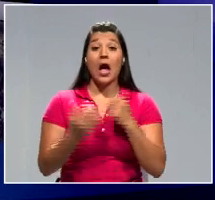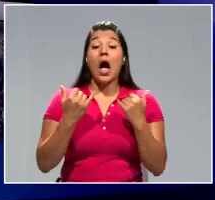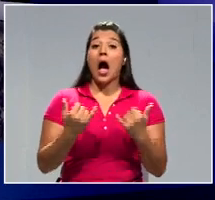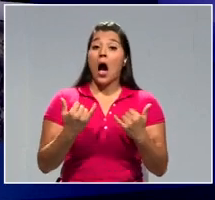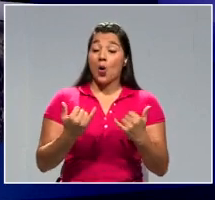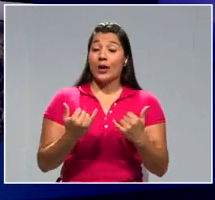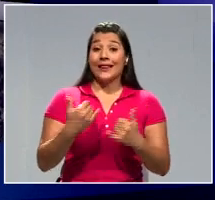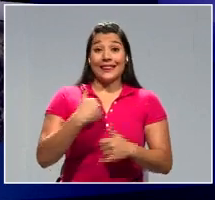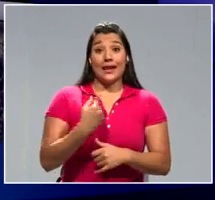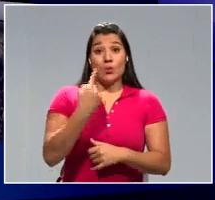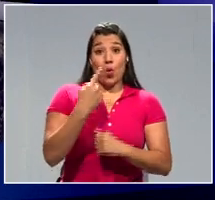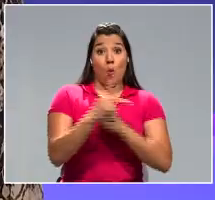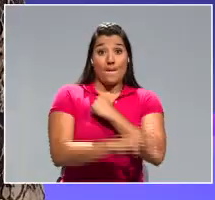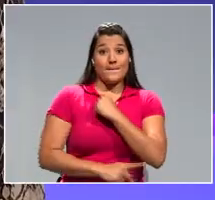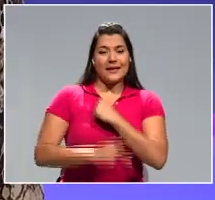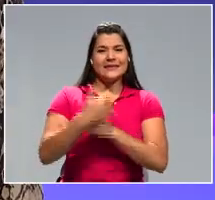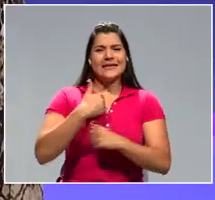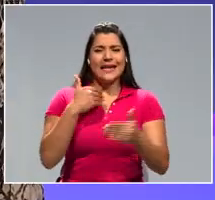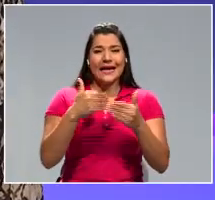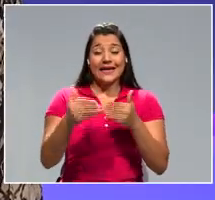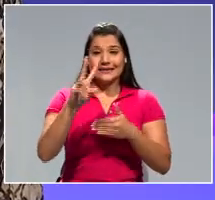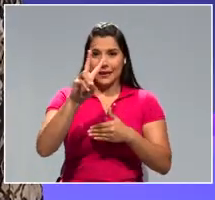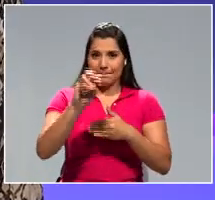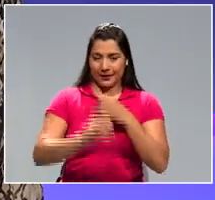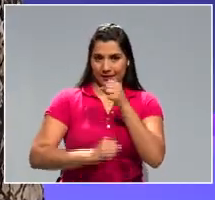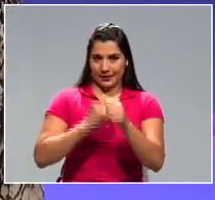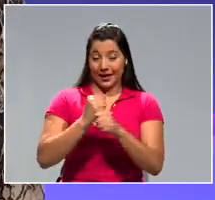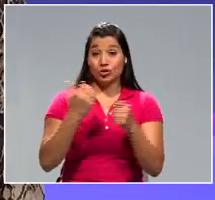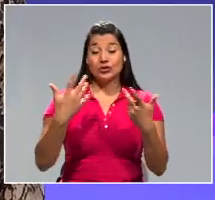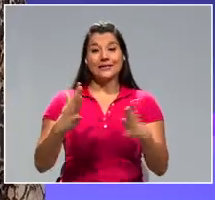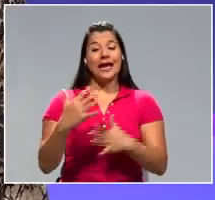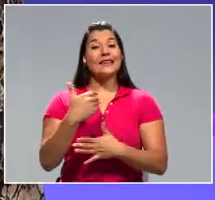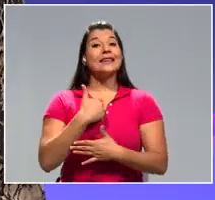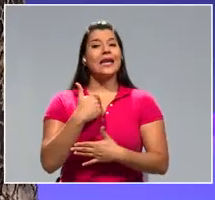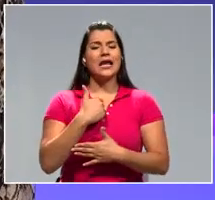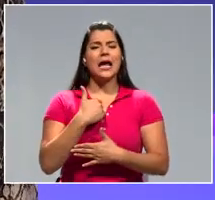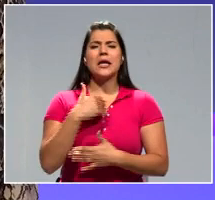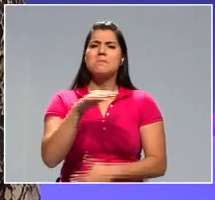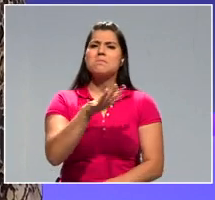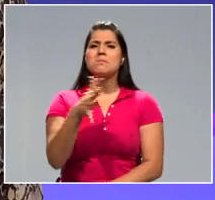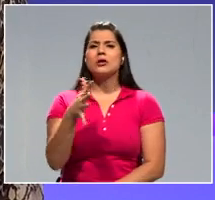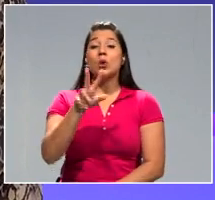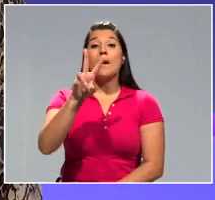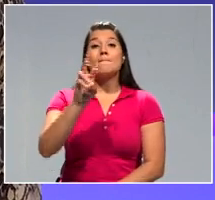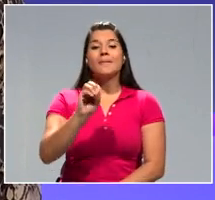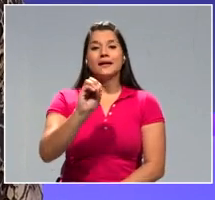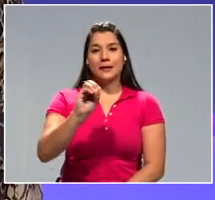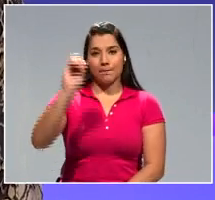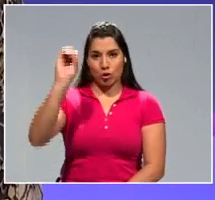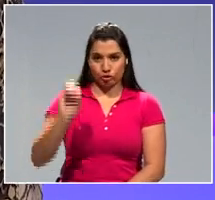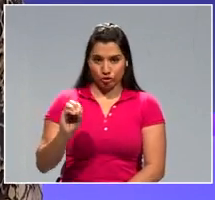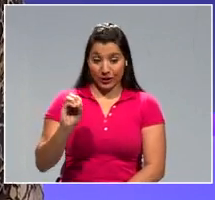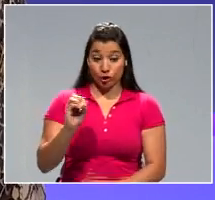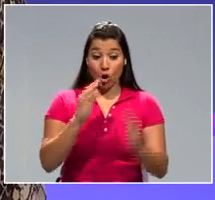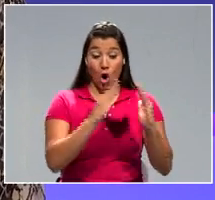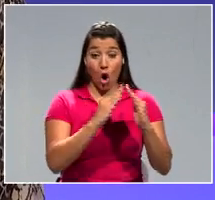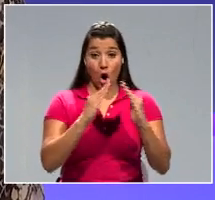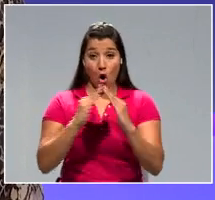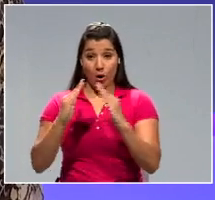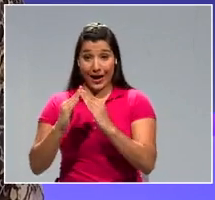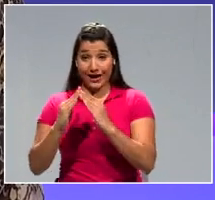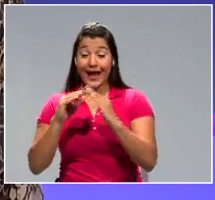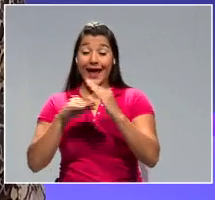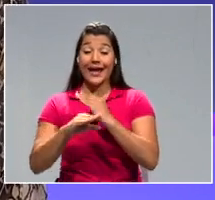un país que tiene casi más de 20 años de tener más o menos 20% de sus hogares en condiciones